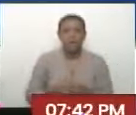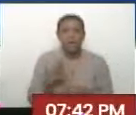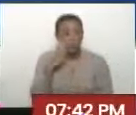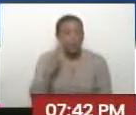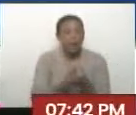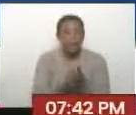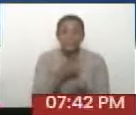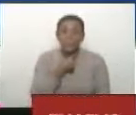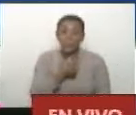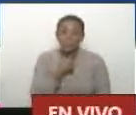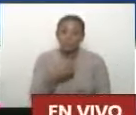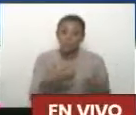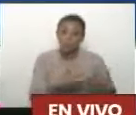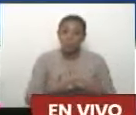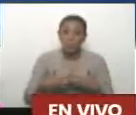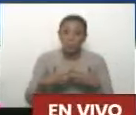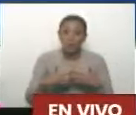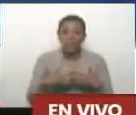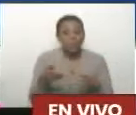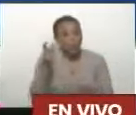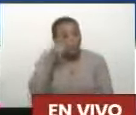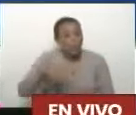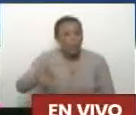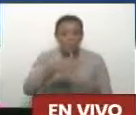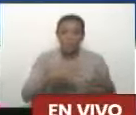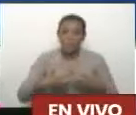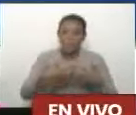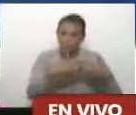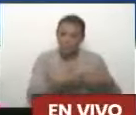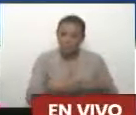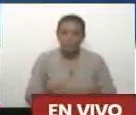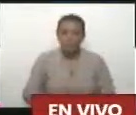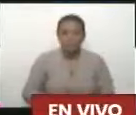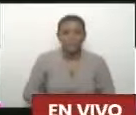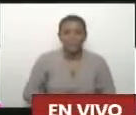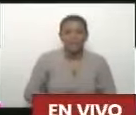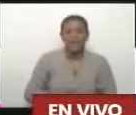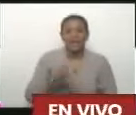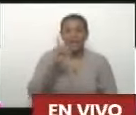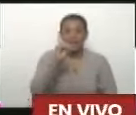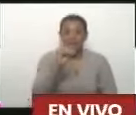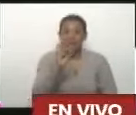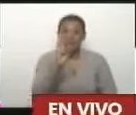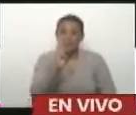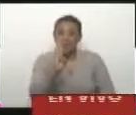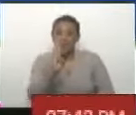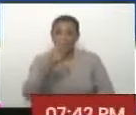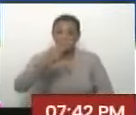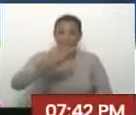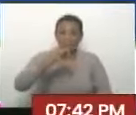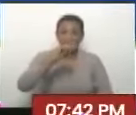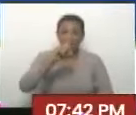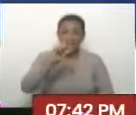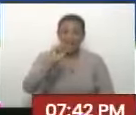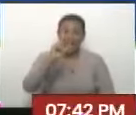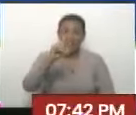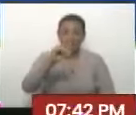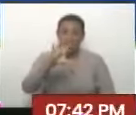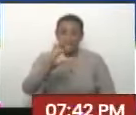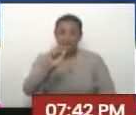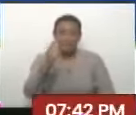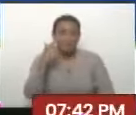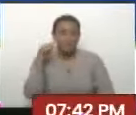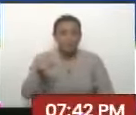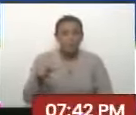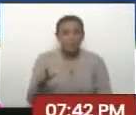a los Estados Unidos o y al pueblo de los Estados Unidos Bueno usted sabe que filadelphia es lo mejor fadia es lo mejor así es